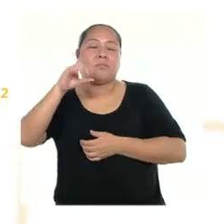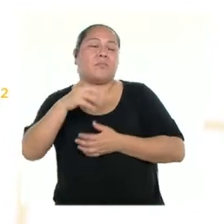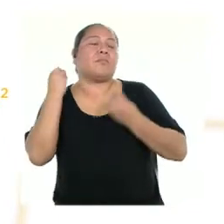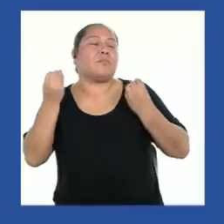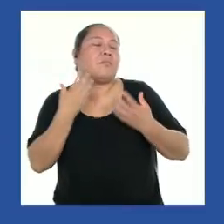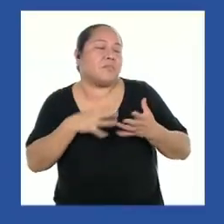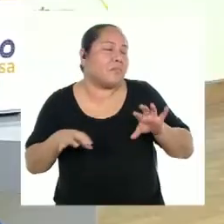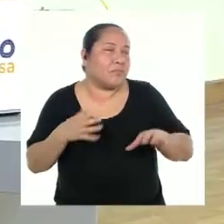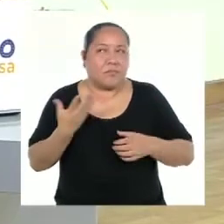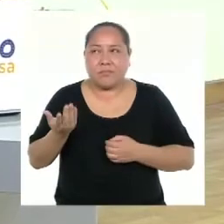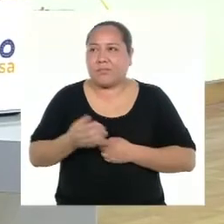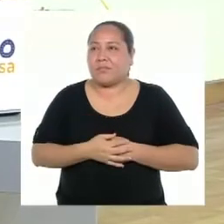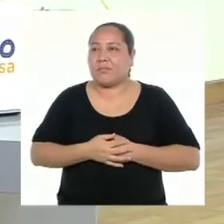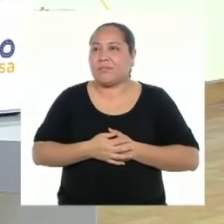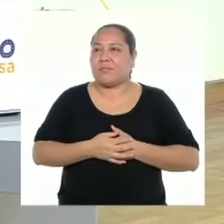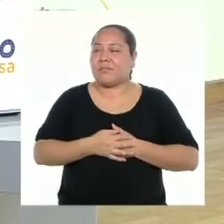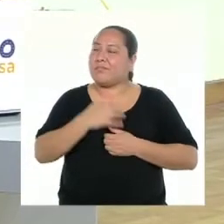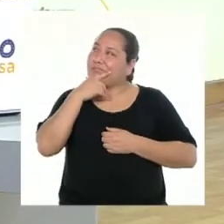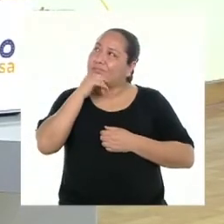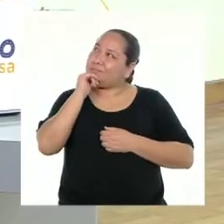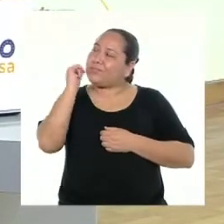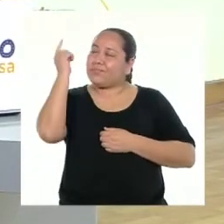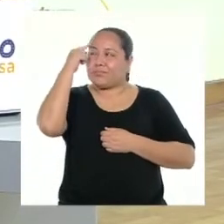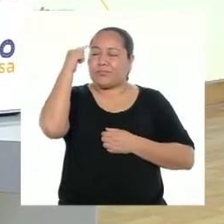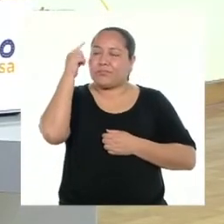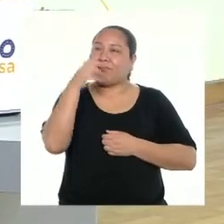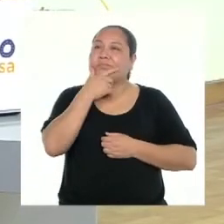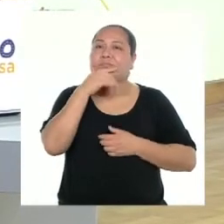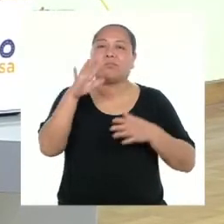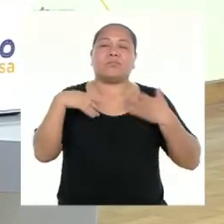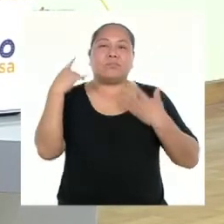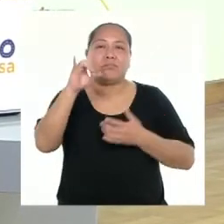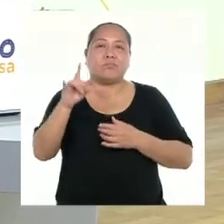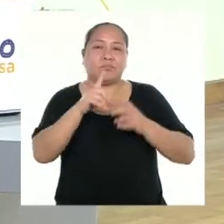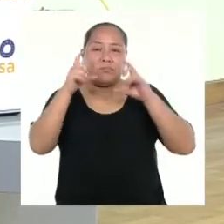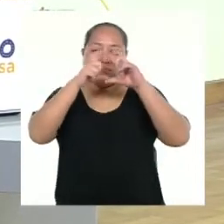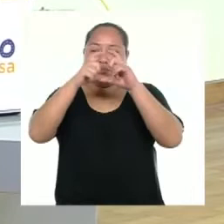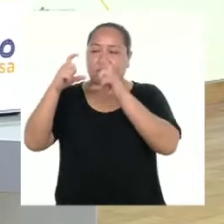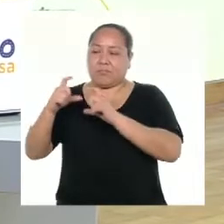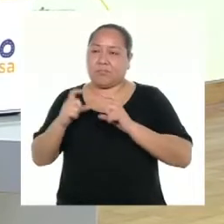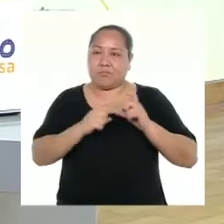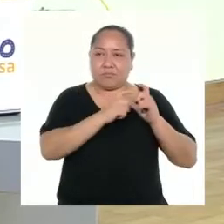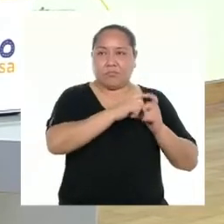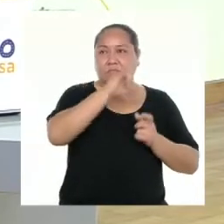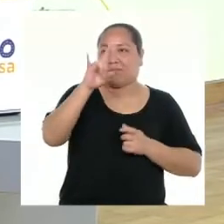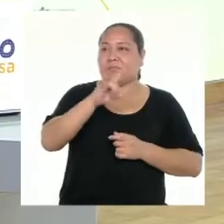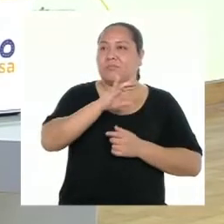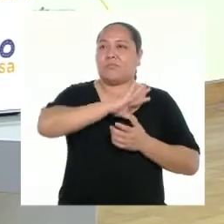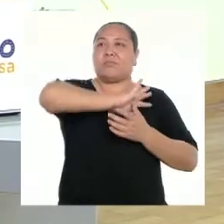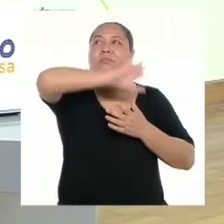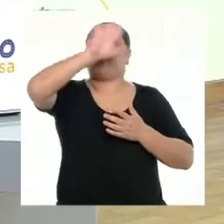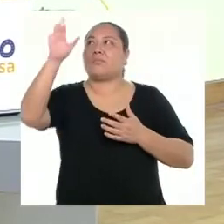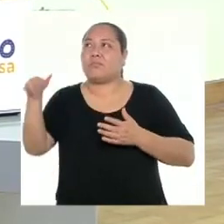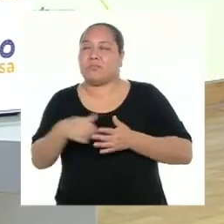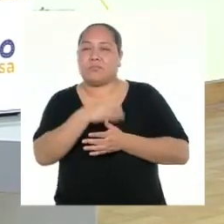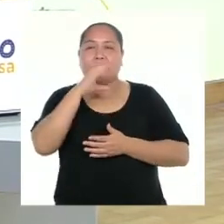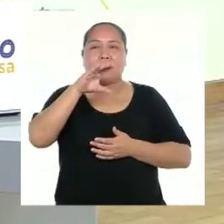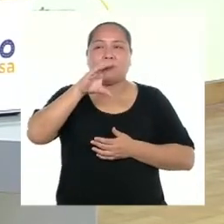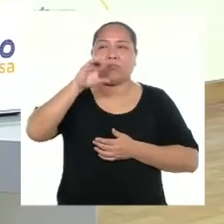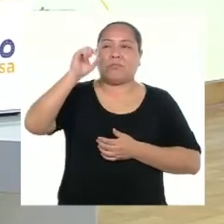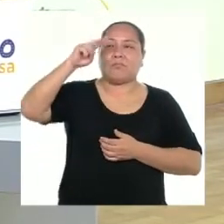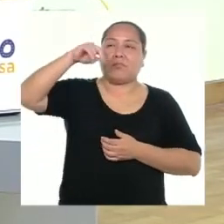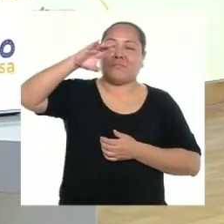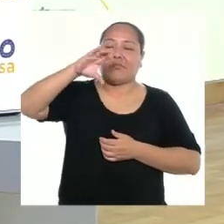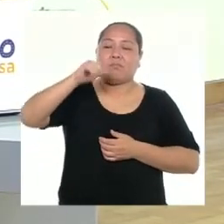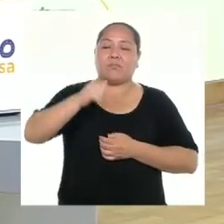lo podemos hacer? Se me ocurre que podemos emplear esta idea de los cuadrados y hallar el área de toda la cuenca, aunque la superficie